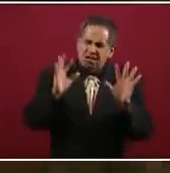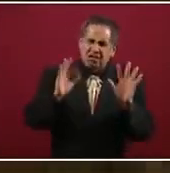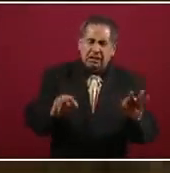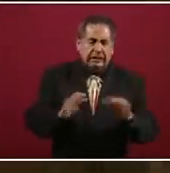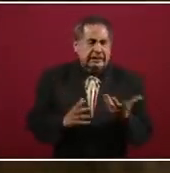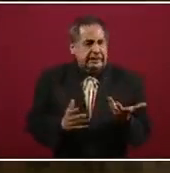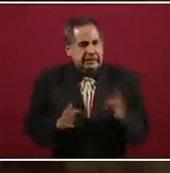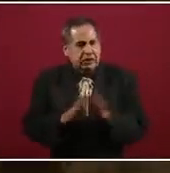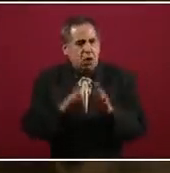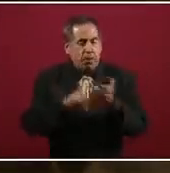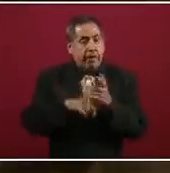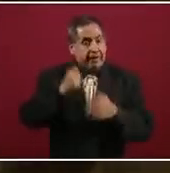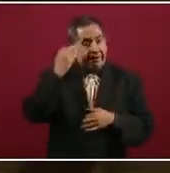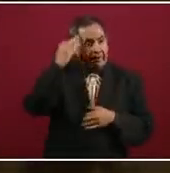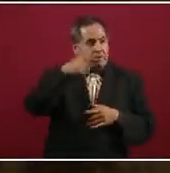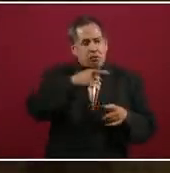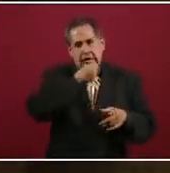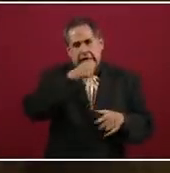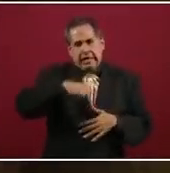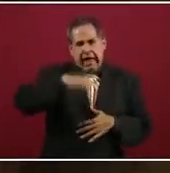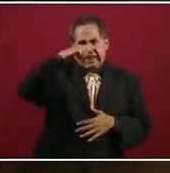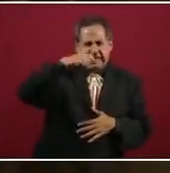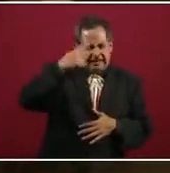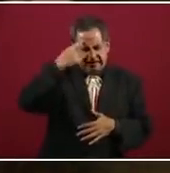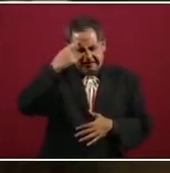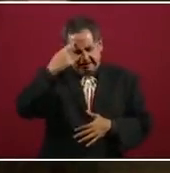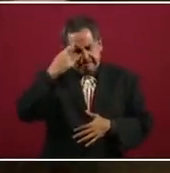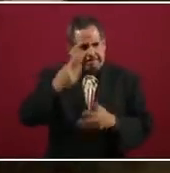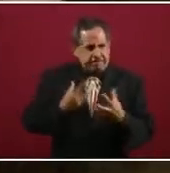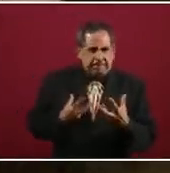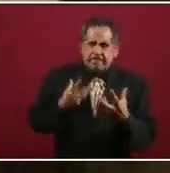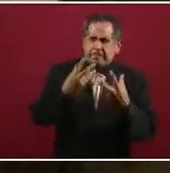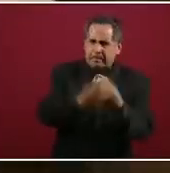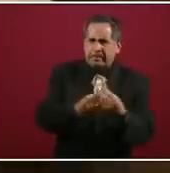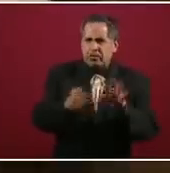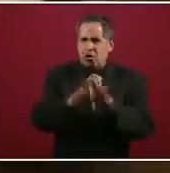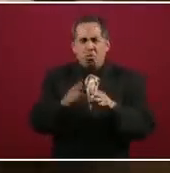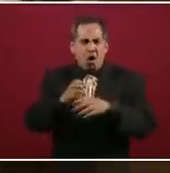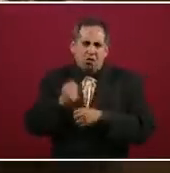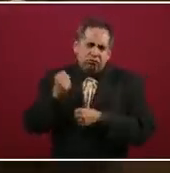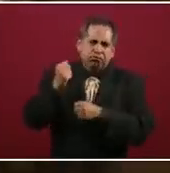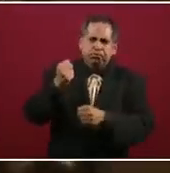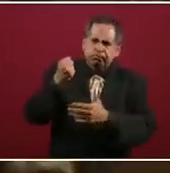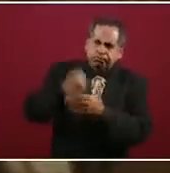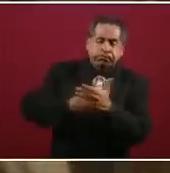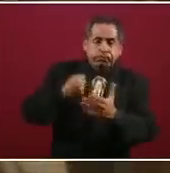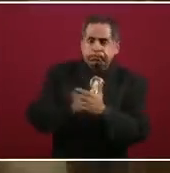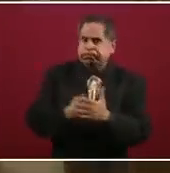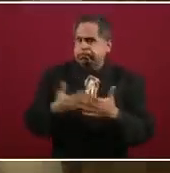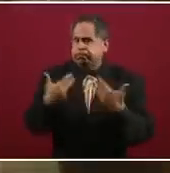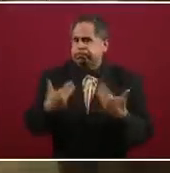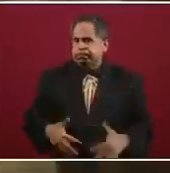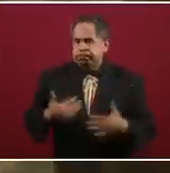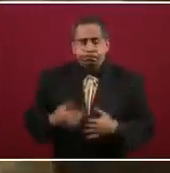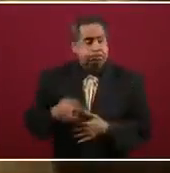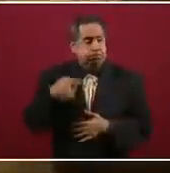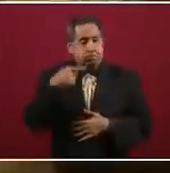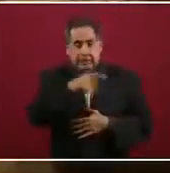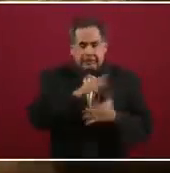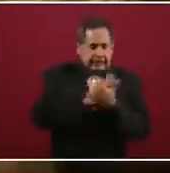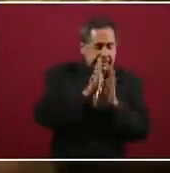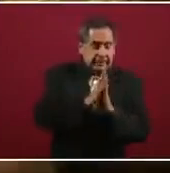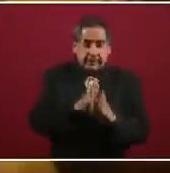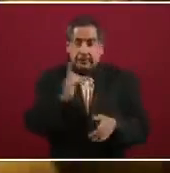los parámetros de la época cuando se suma a la conspiración, y desde luego lo es cuando la conspiración